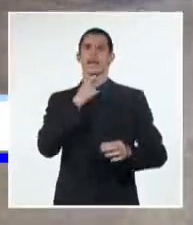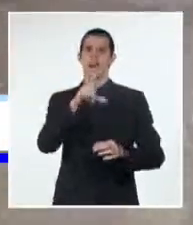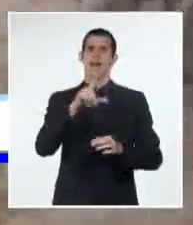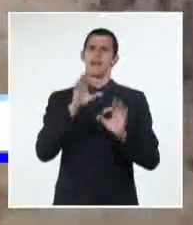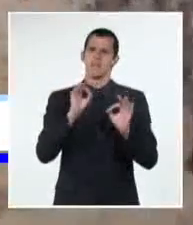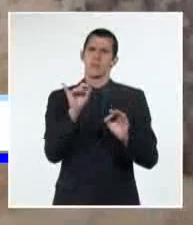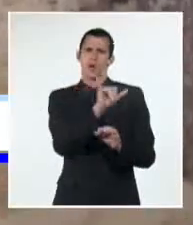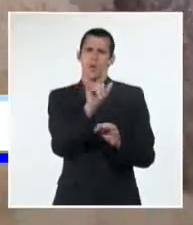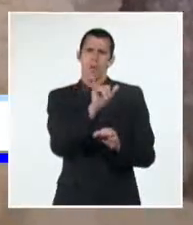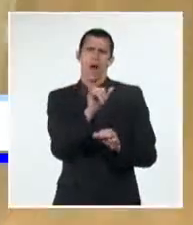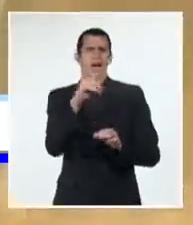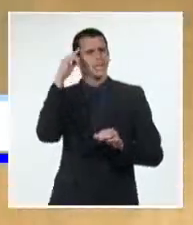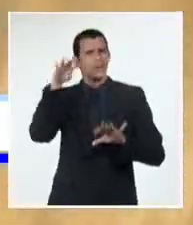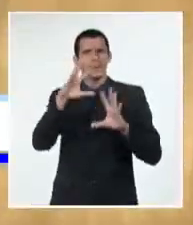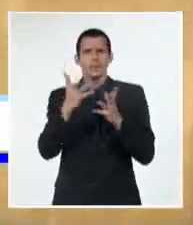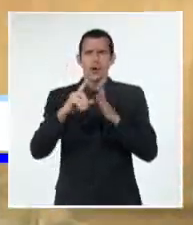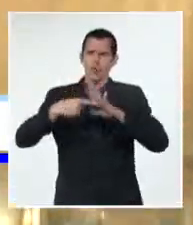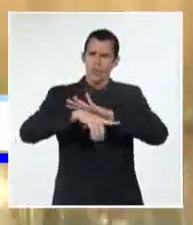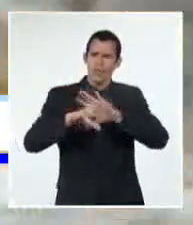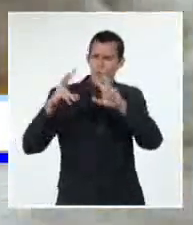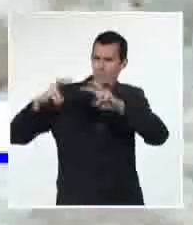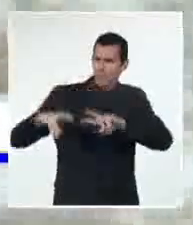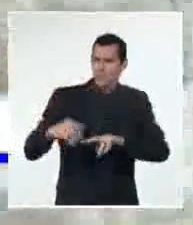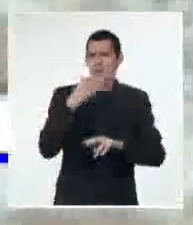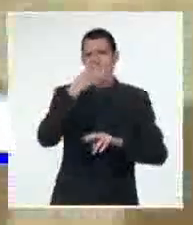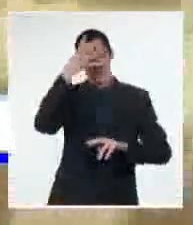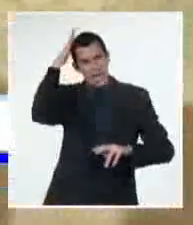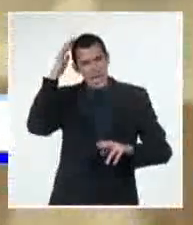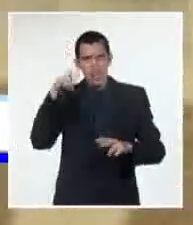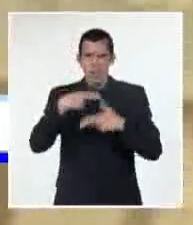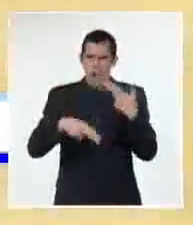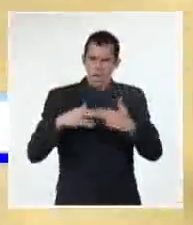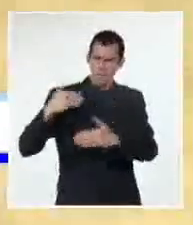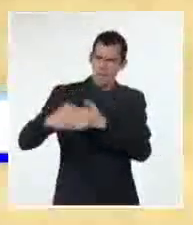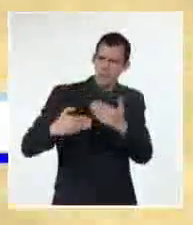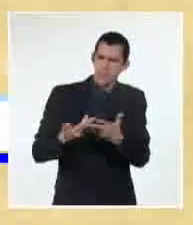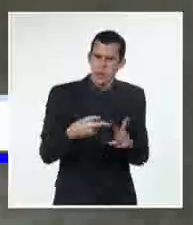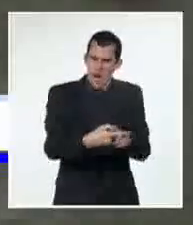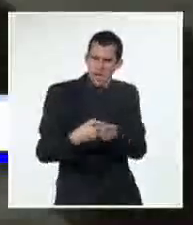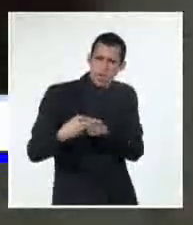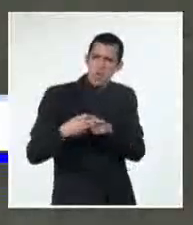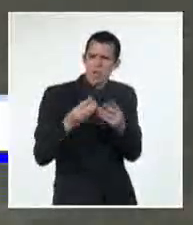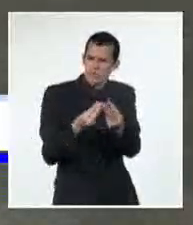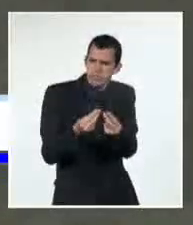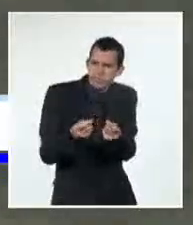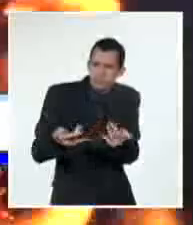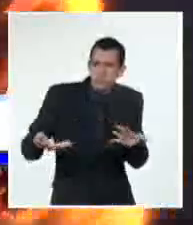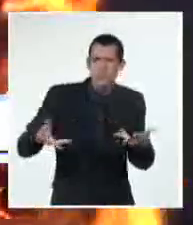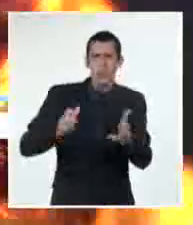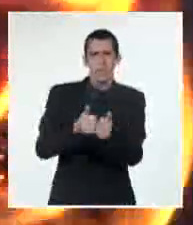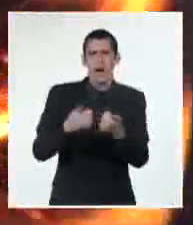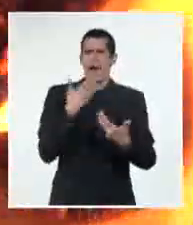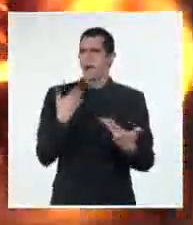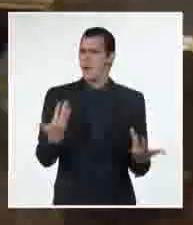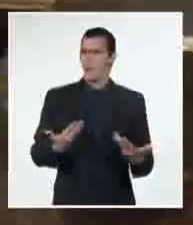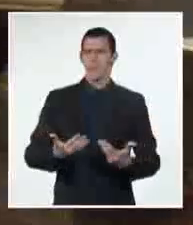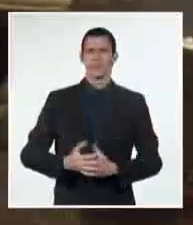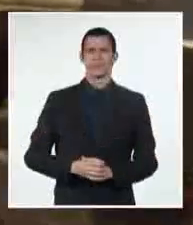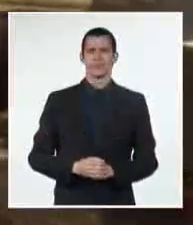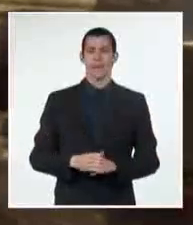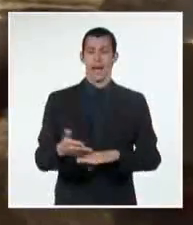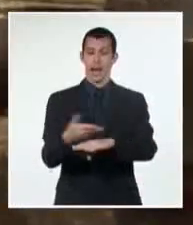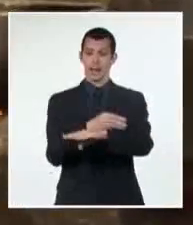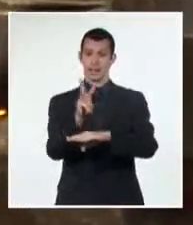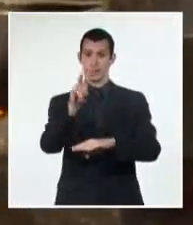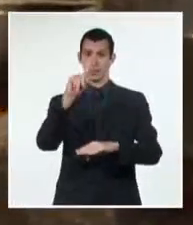Grupo Patrimonial Cultural Inmaterial. Asimismo, aclaró que el expediente será expuesto antes del 31 de este mes con el propósito